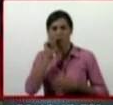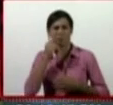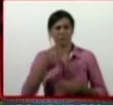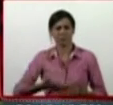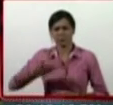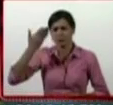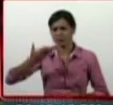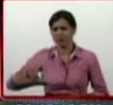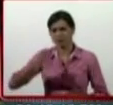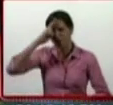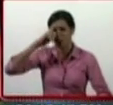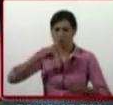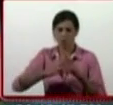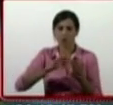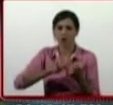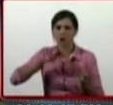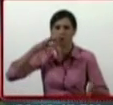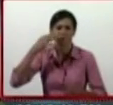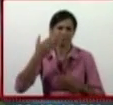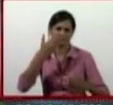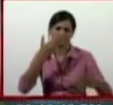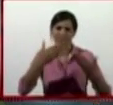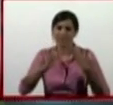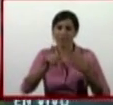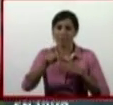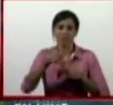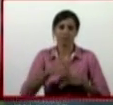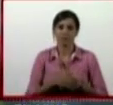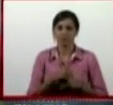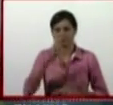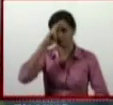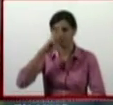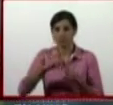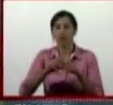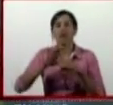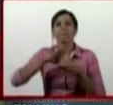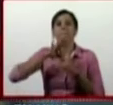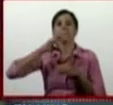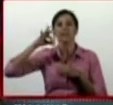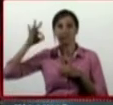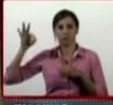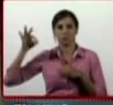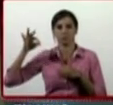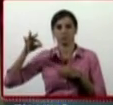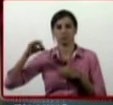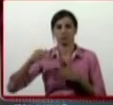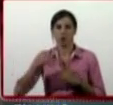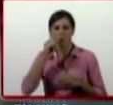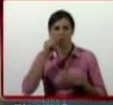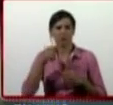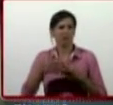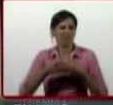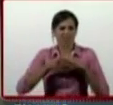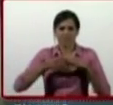Blanco, honor y gloria eterna a su espíritu de demócrata,